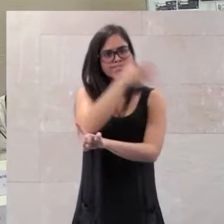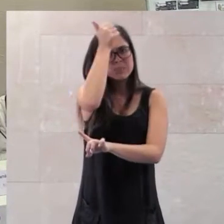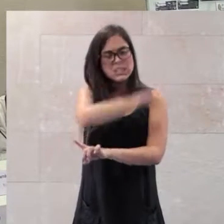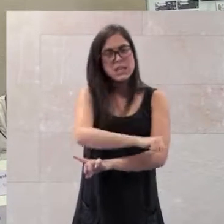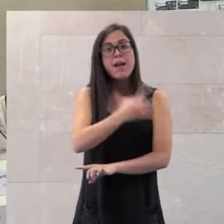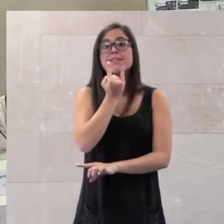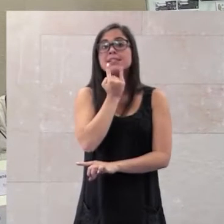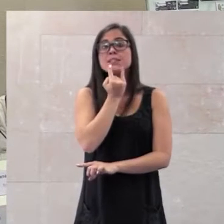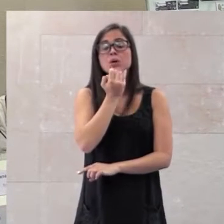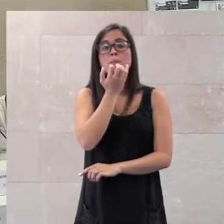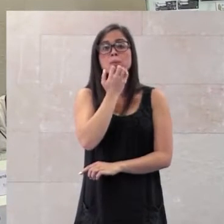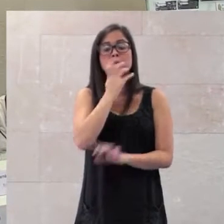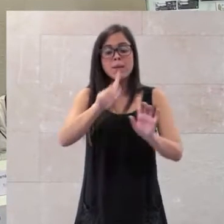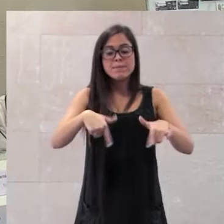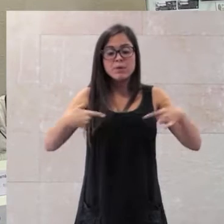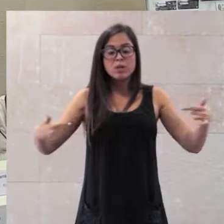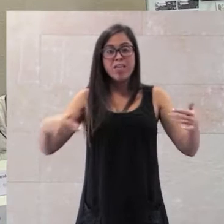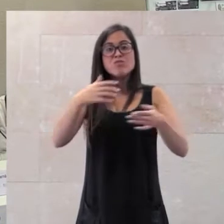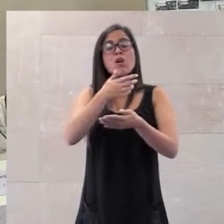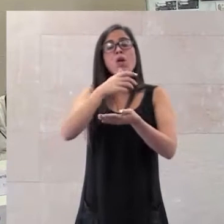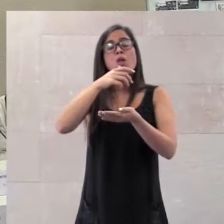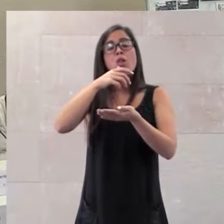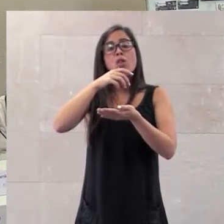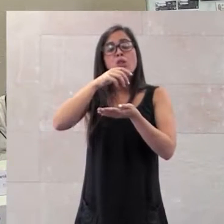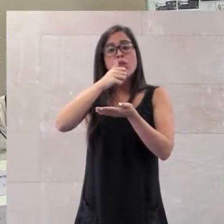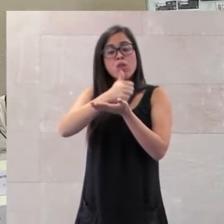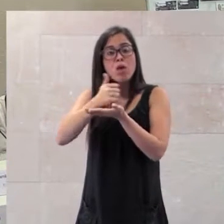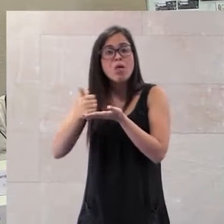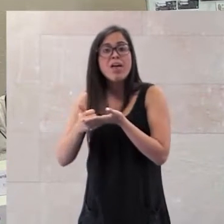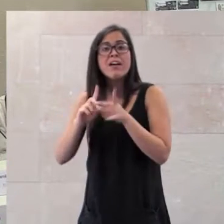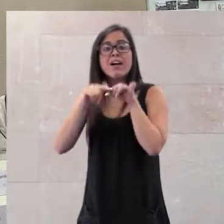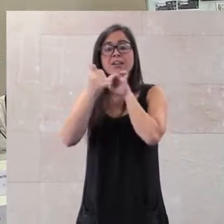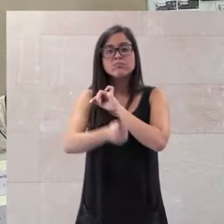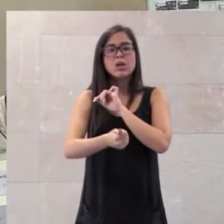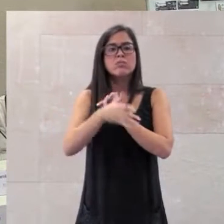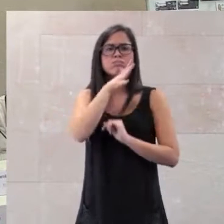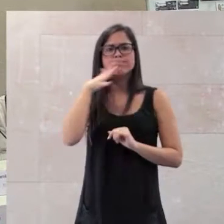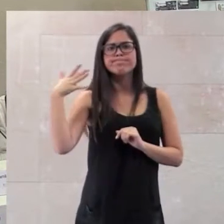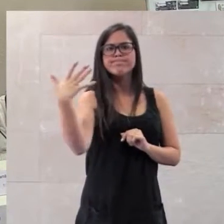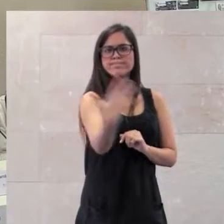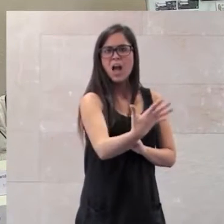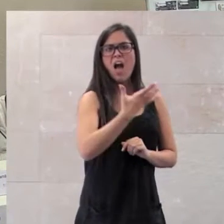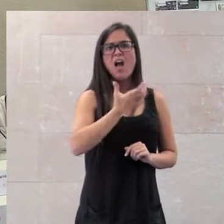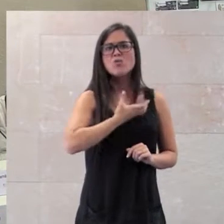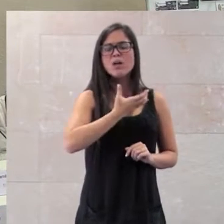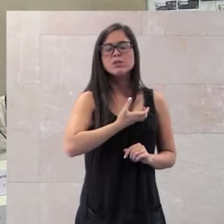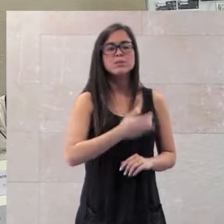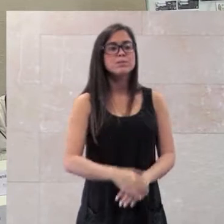En Guecho, por ejemplo, plataformas ciudadanas que planteaban demandas al ayuntamiento,